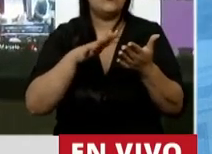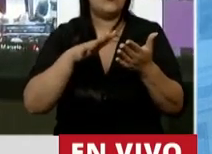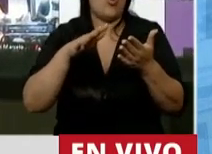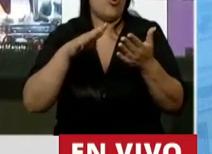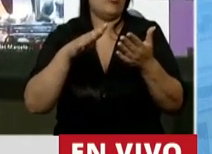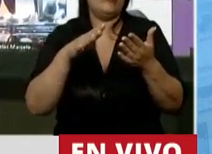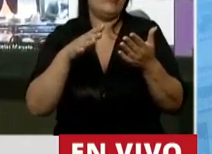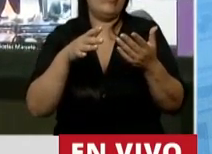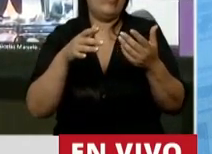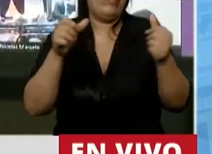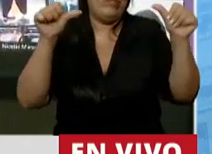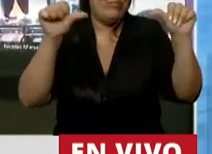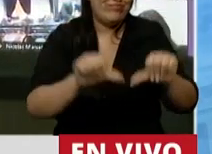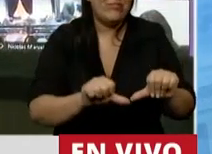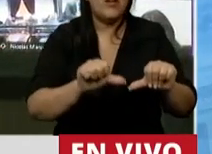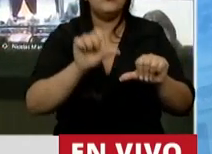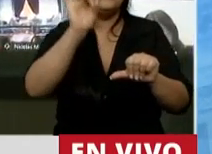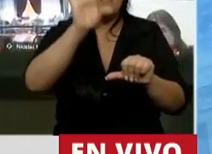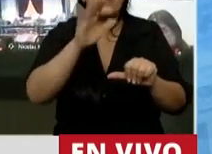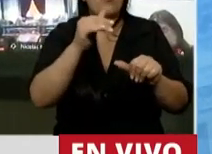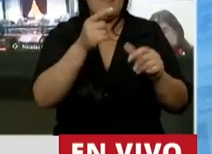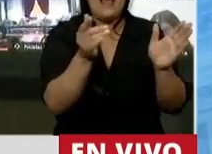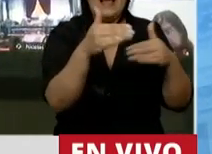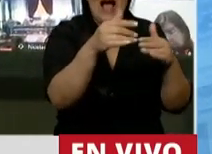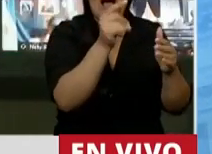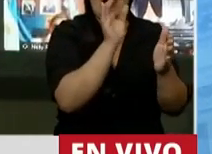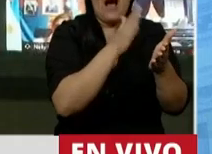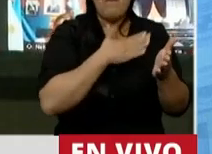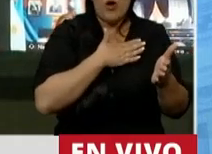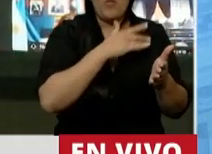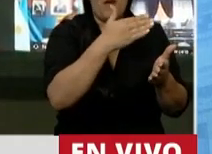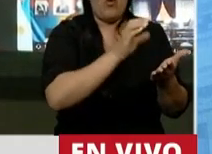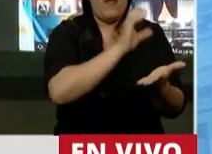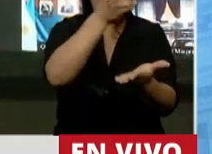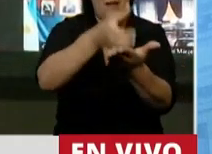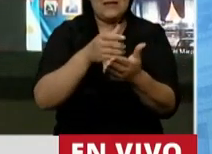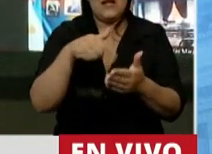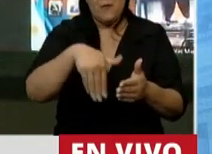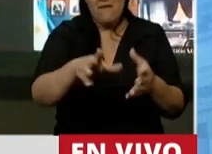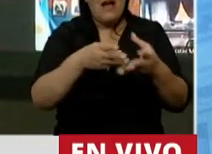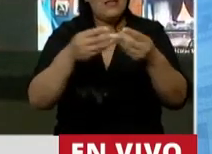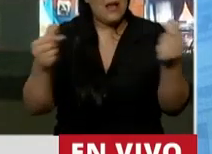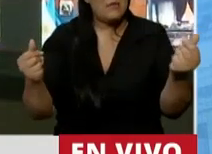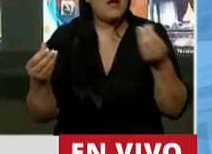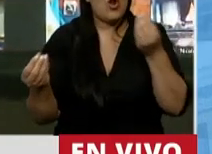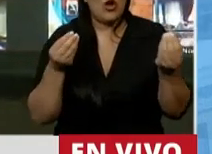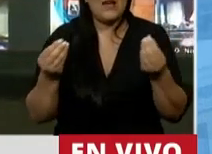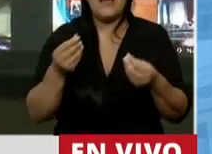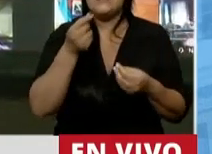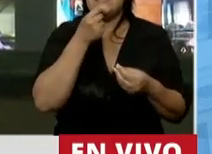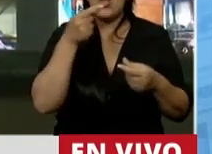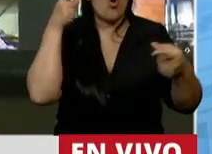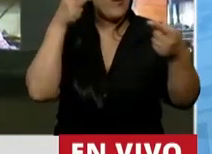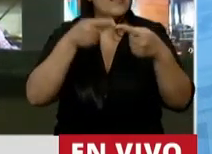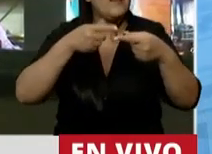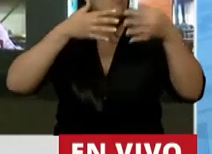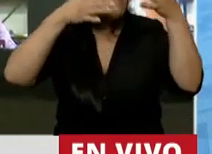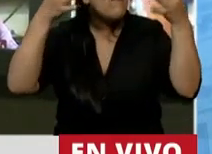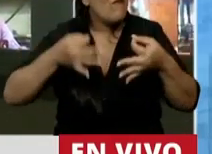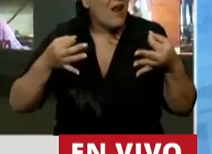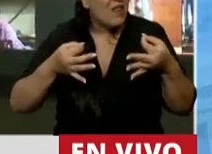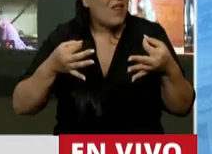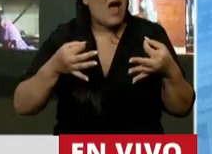financiero que solo le permite invertir con su caja propia. Entonces, voy a concluir, señor presidente, en que si la verdadera intención